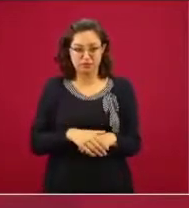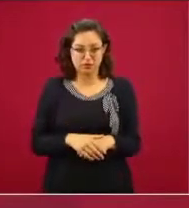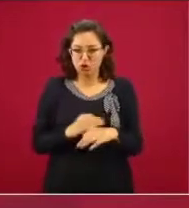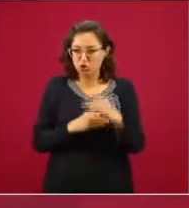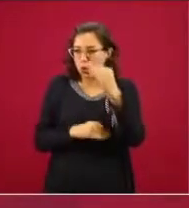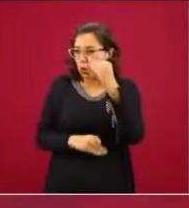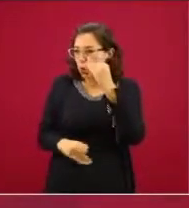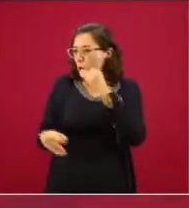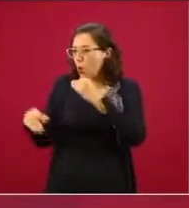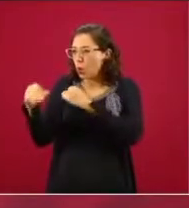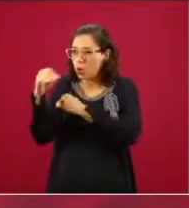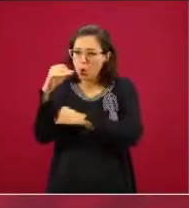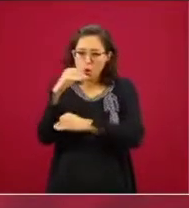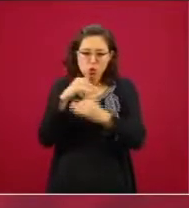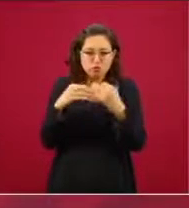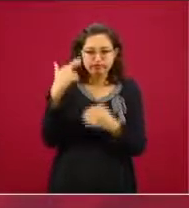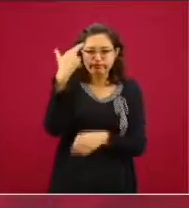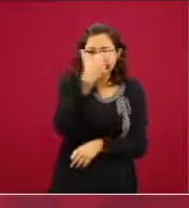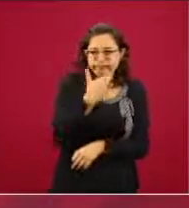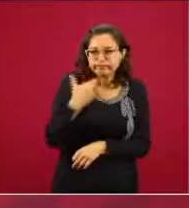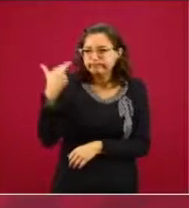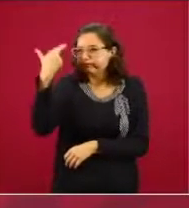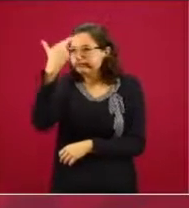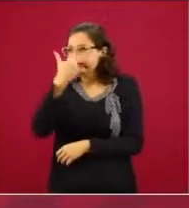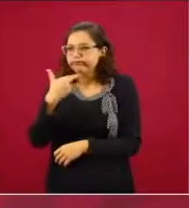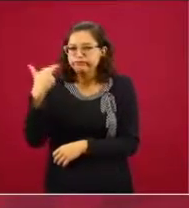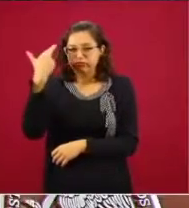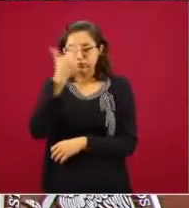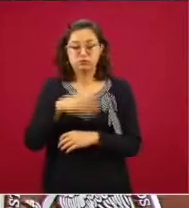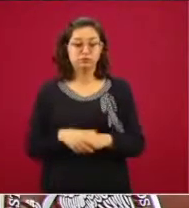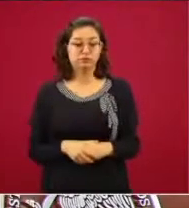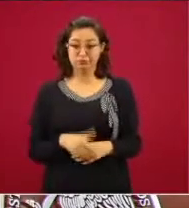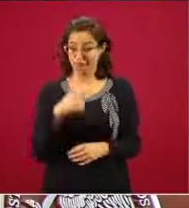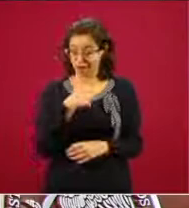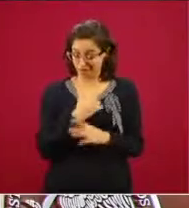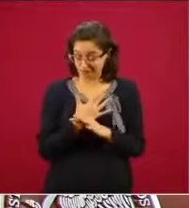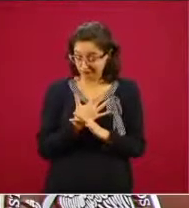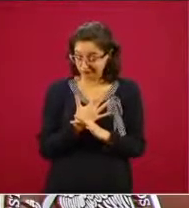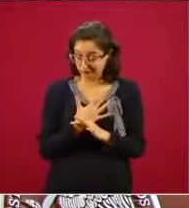Escudriñan todo lo que hago. Entonces, no dije eso.